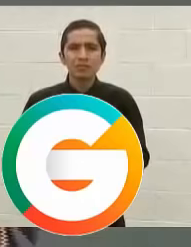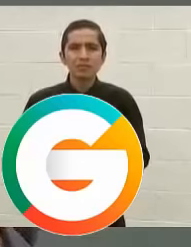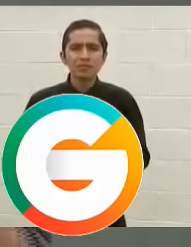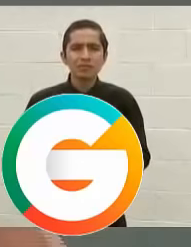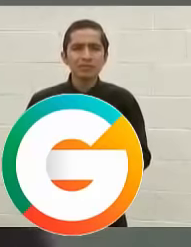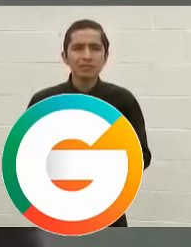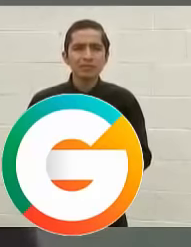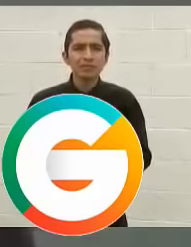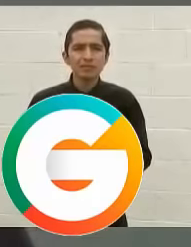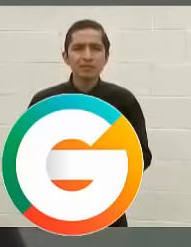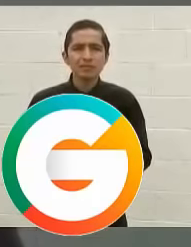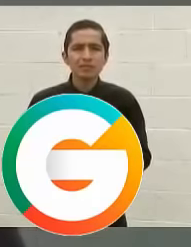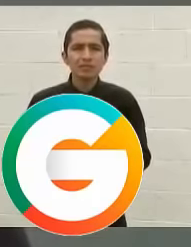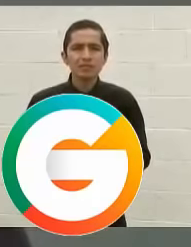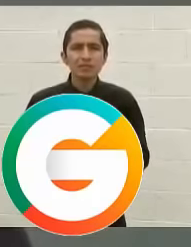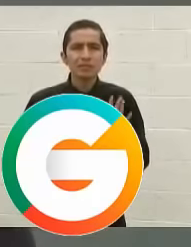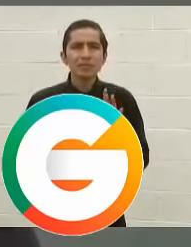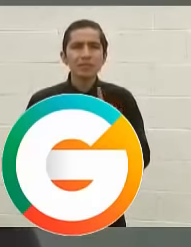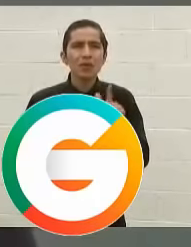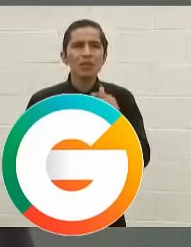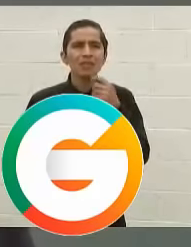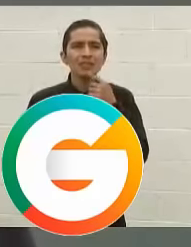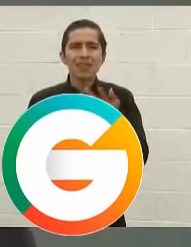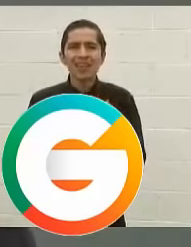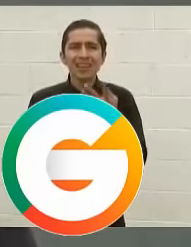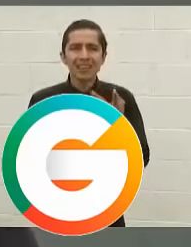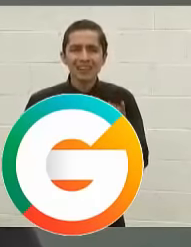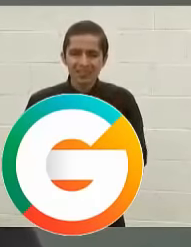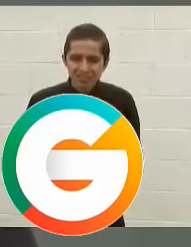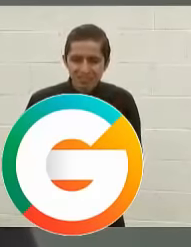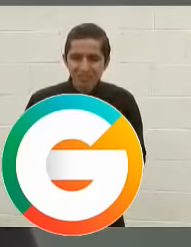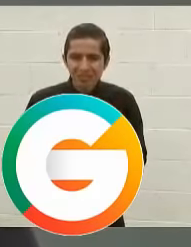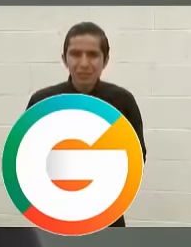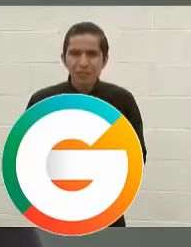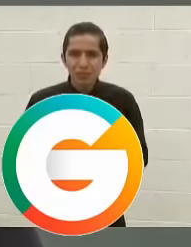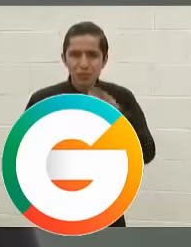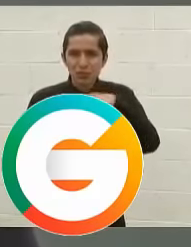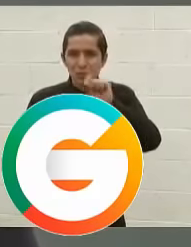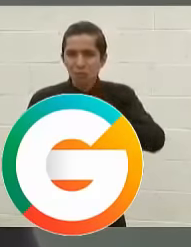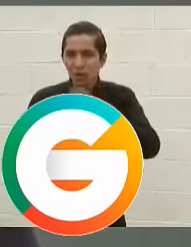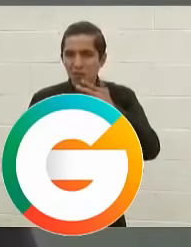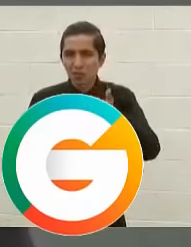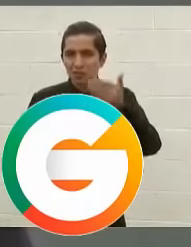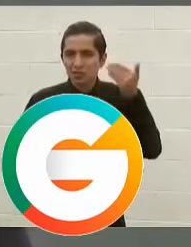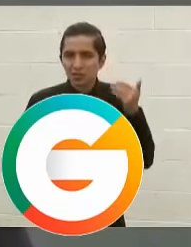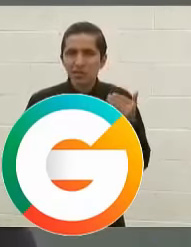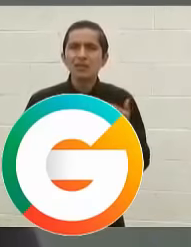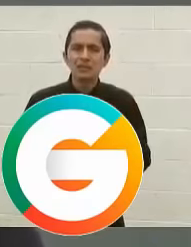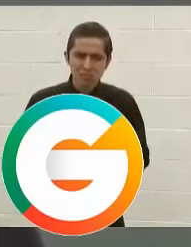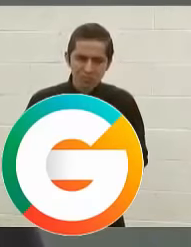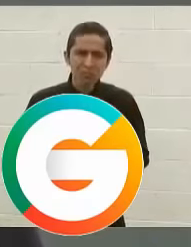lo que se ha comentado de hace una semana, sí se